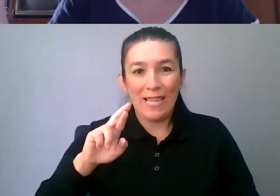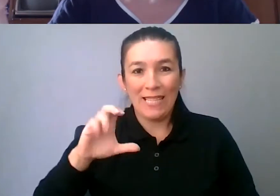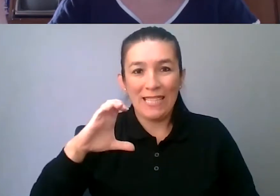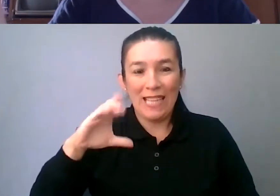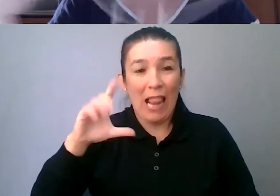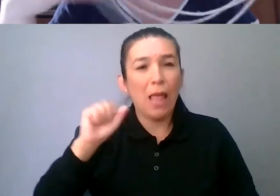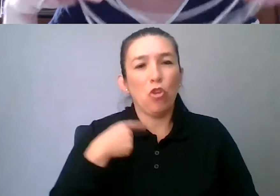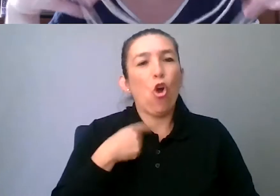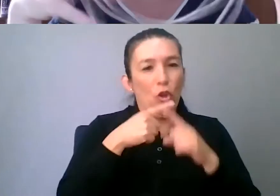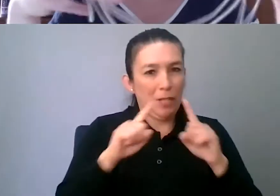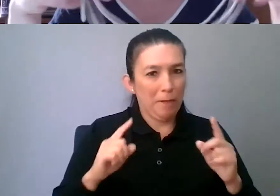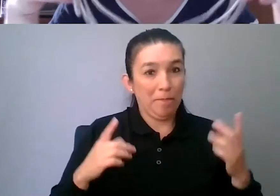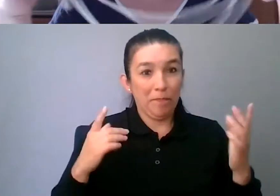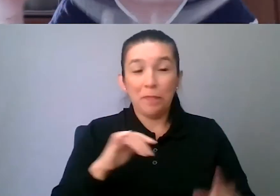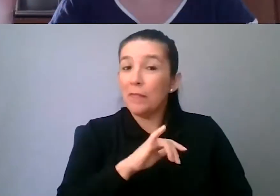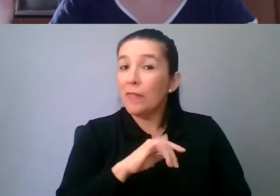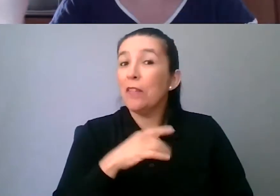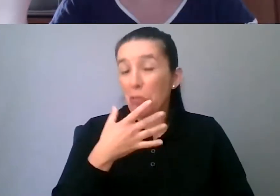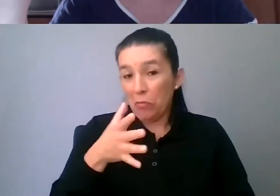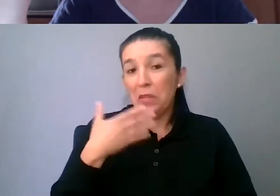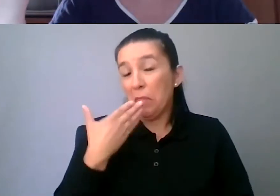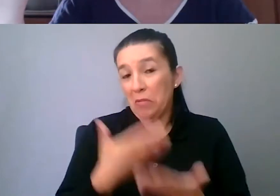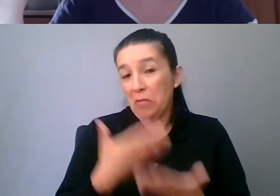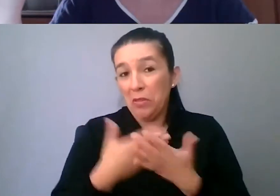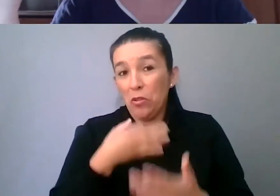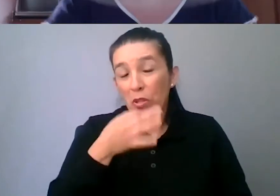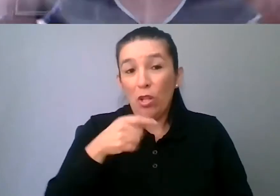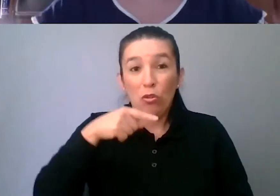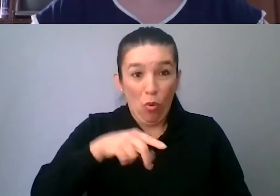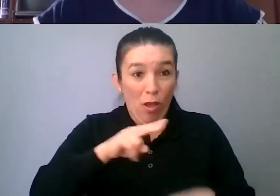Por mientras yo les cuento que el que estoy haciendo yo